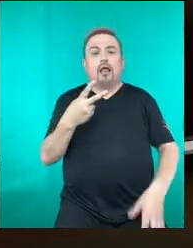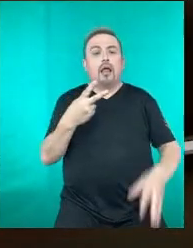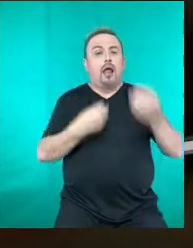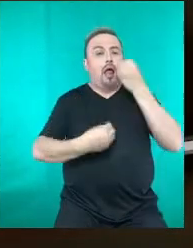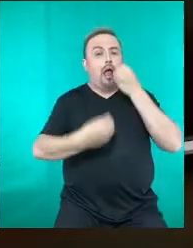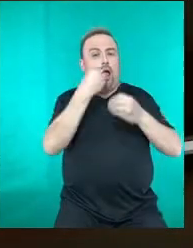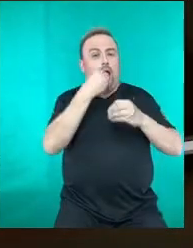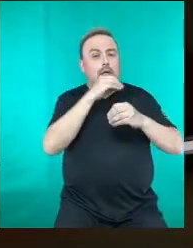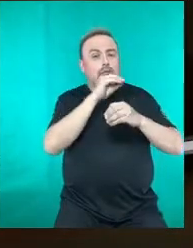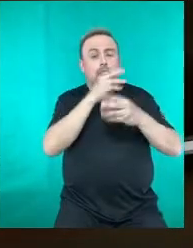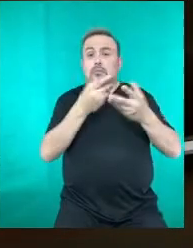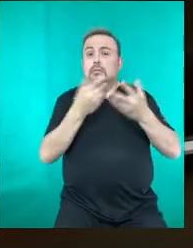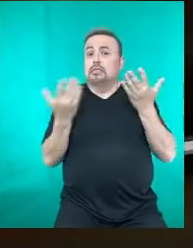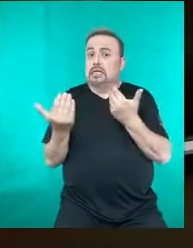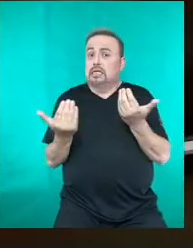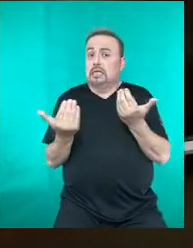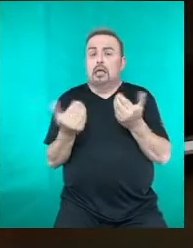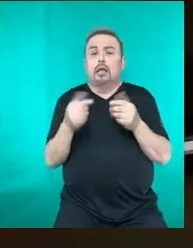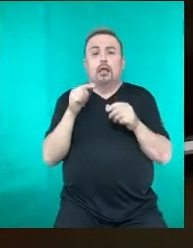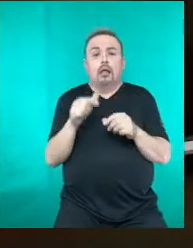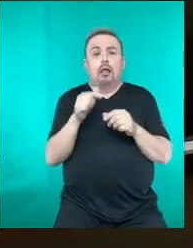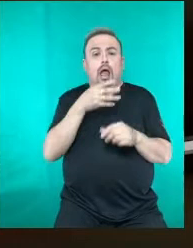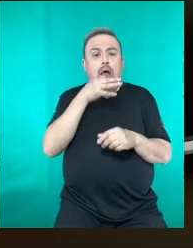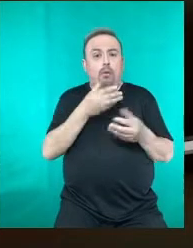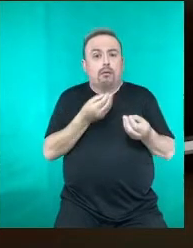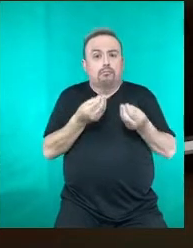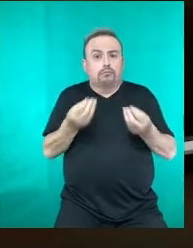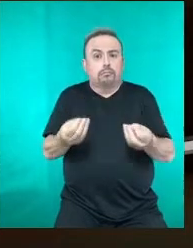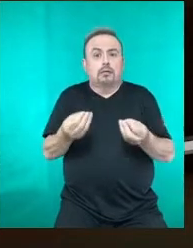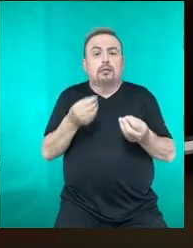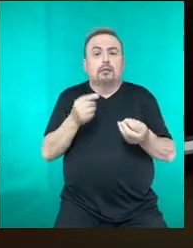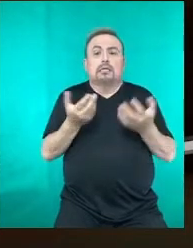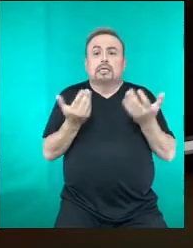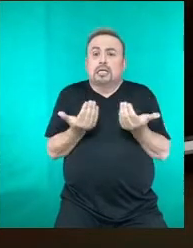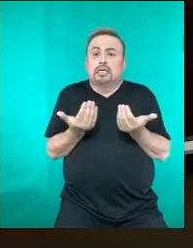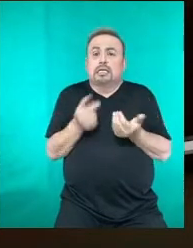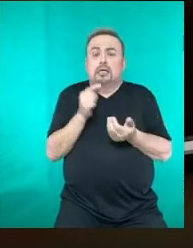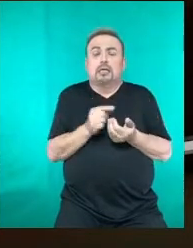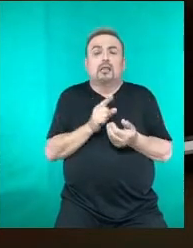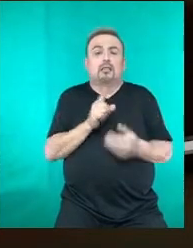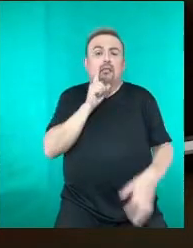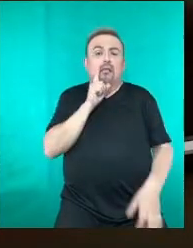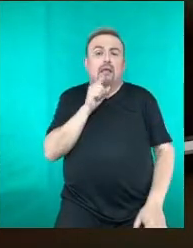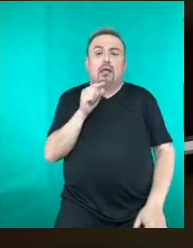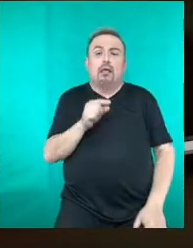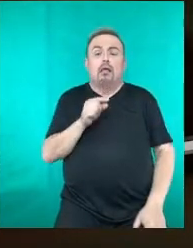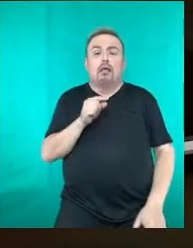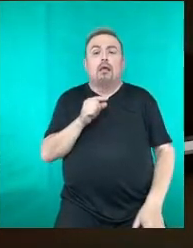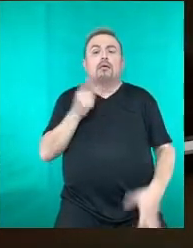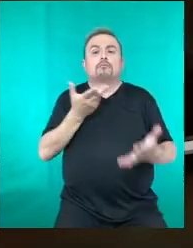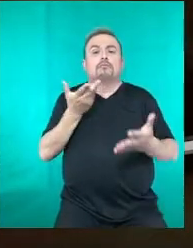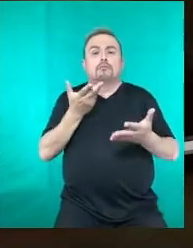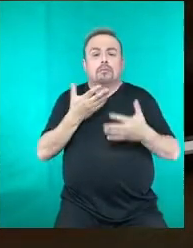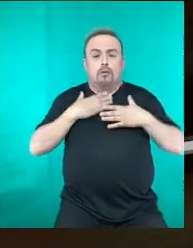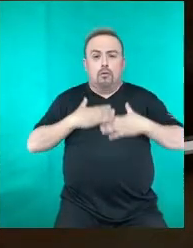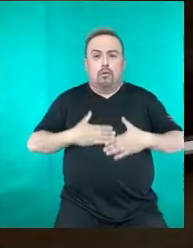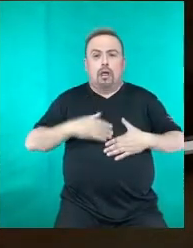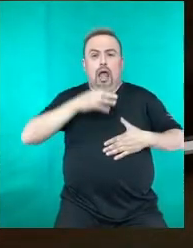y necesitamos cubrir este requerimiento que es tener nuestros cuerpos de agua